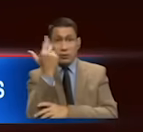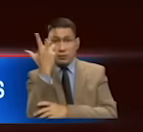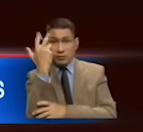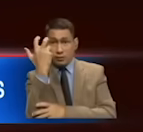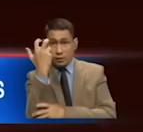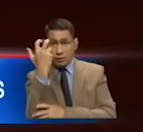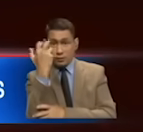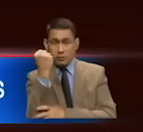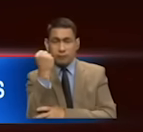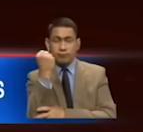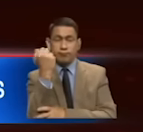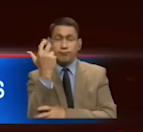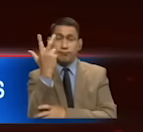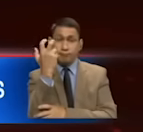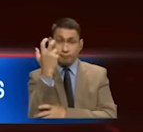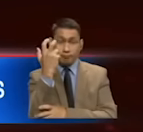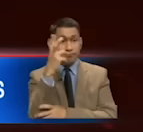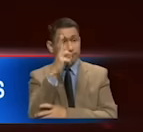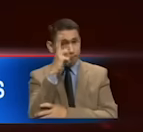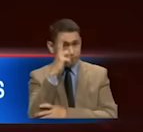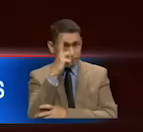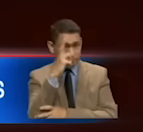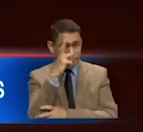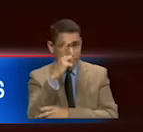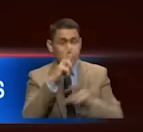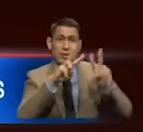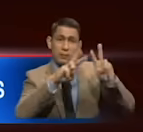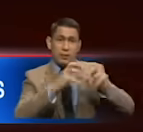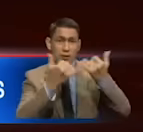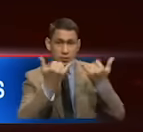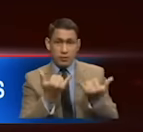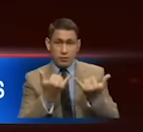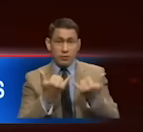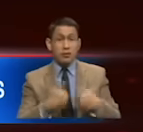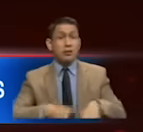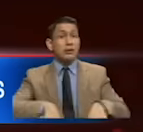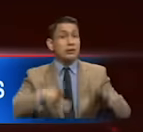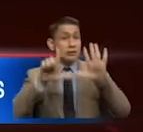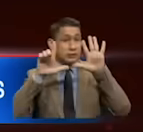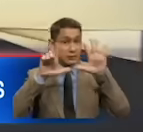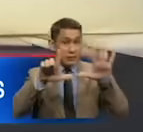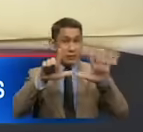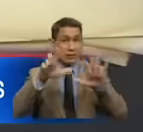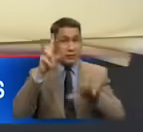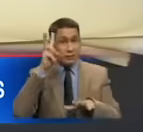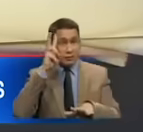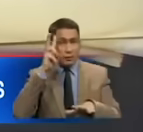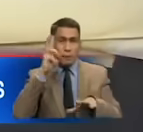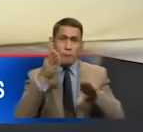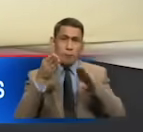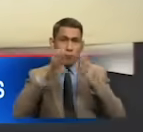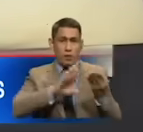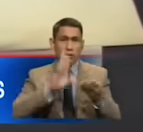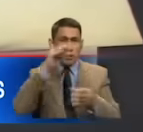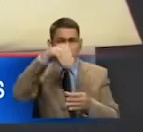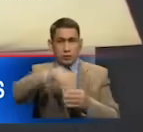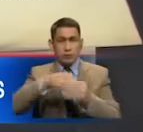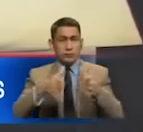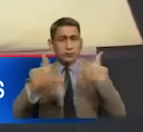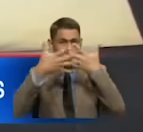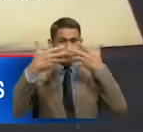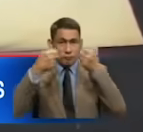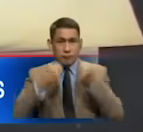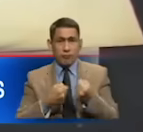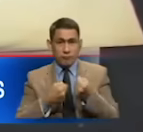de Fernando Villavicencio en calidad de autores materiales del crimen. 7 de ellos fueron asesinados en los centros de rehabilitación en donde